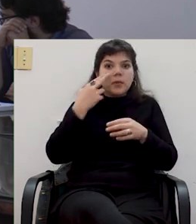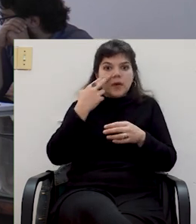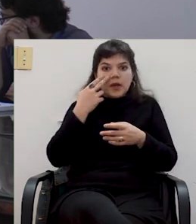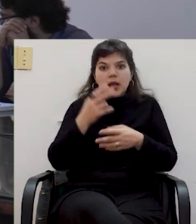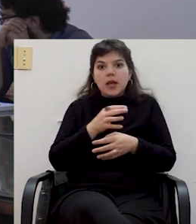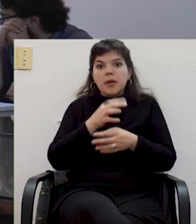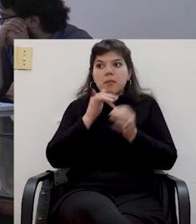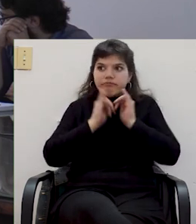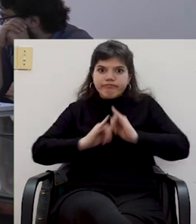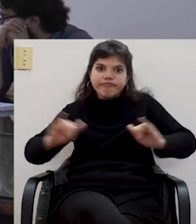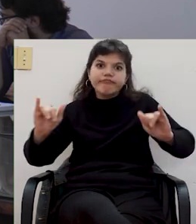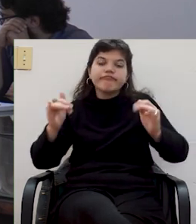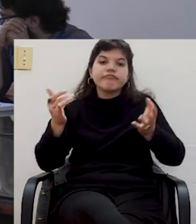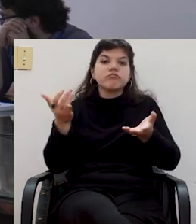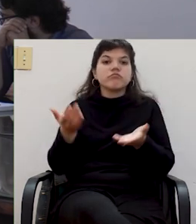promoción,